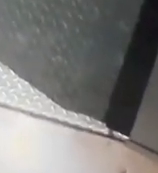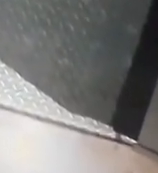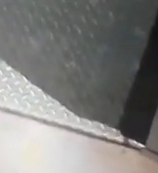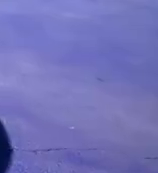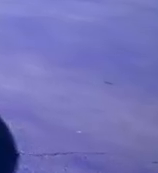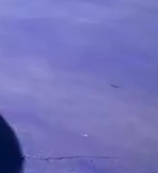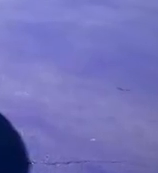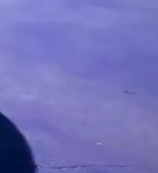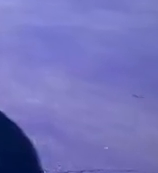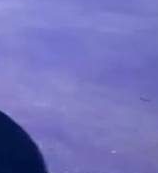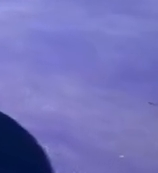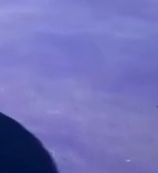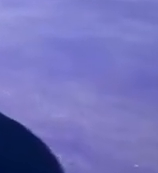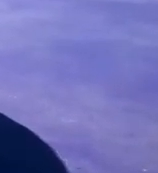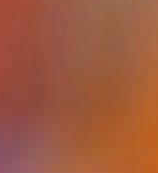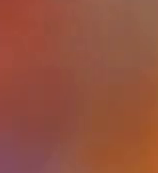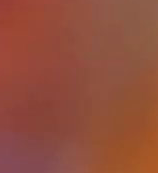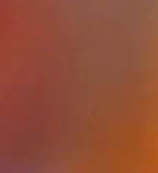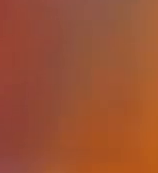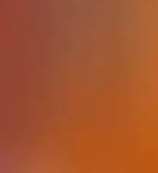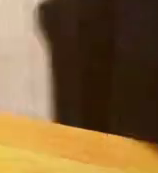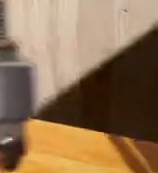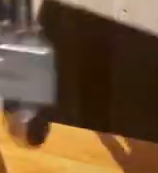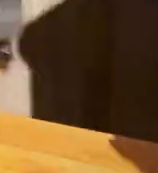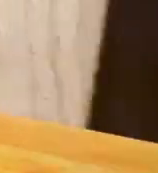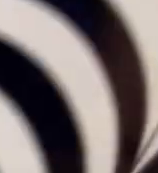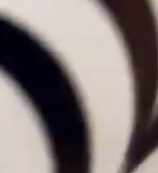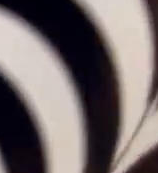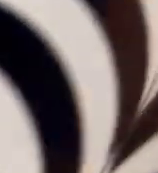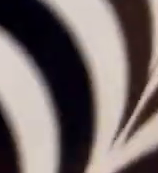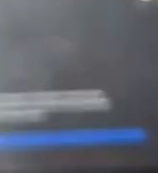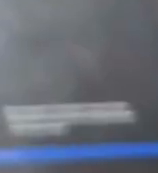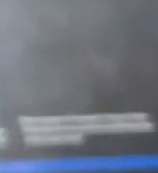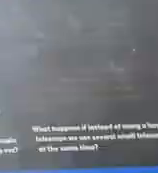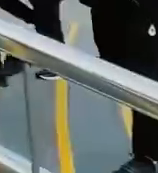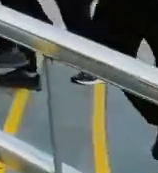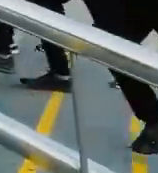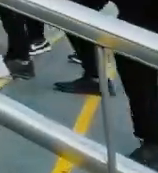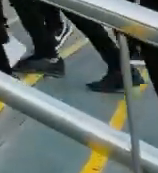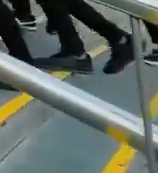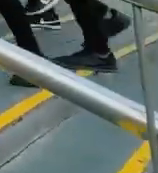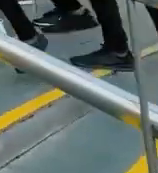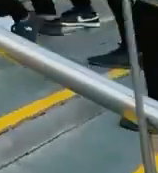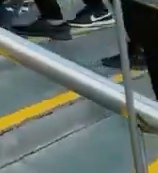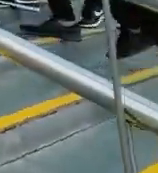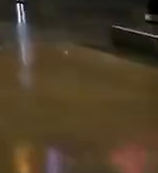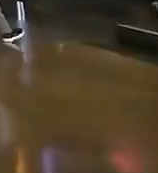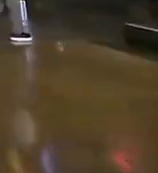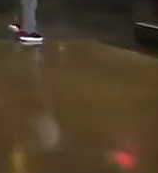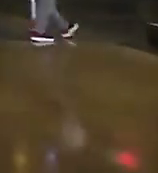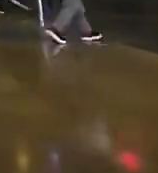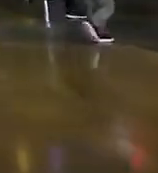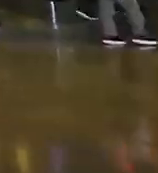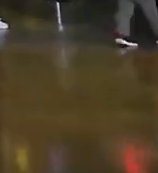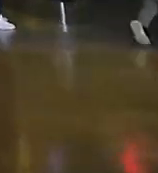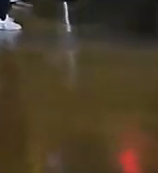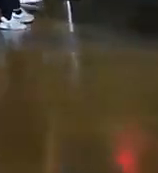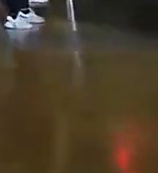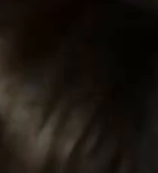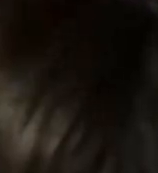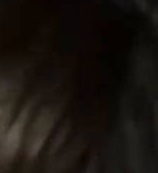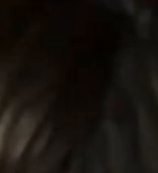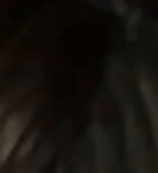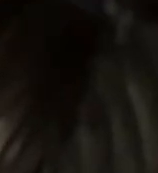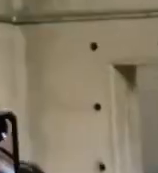basada en la formación investigación y conserv de prácticas y productos digitales ofreciendo a las comunidades una experiencia que